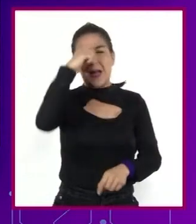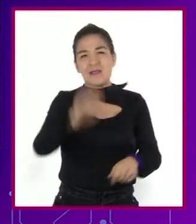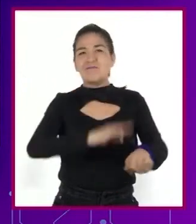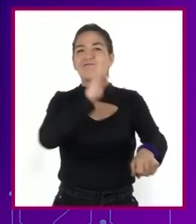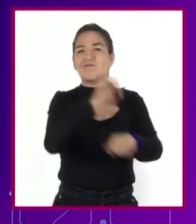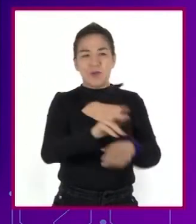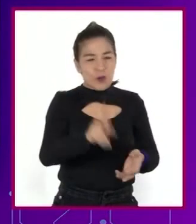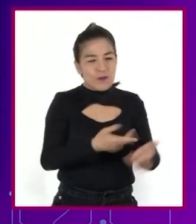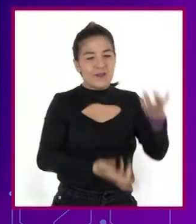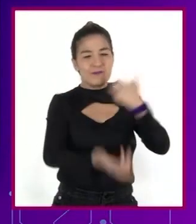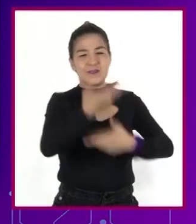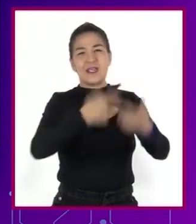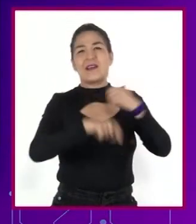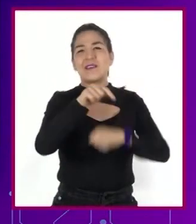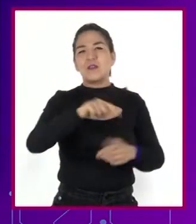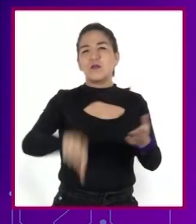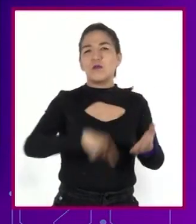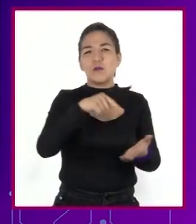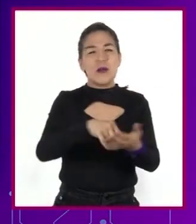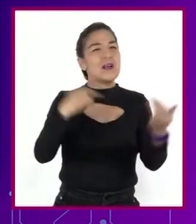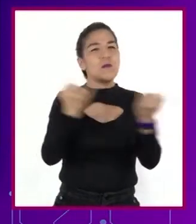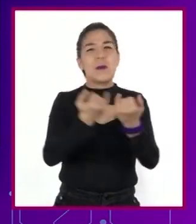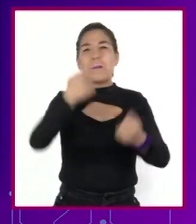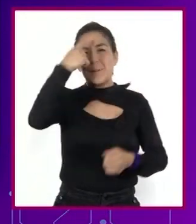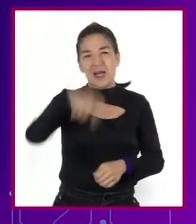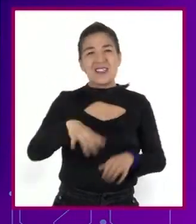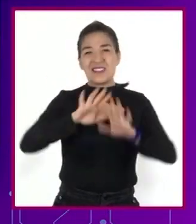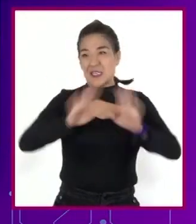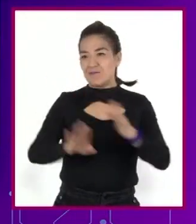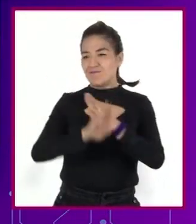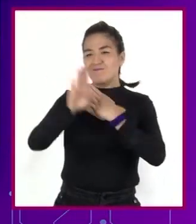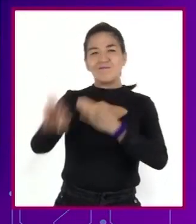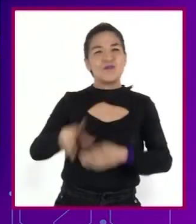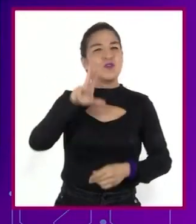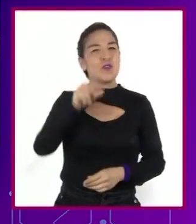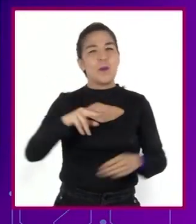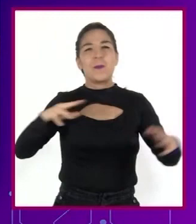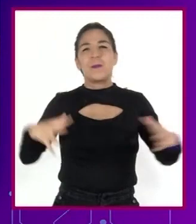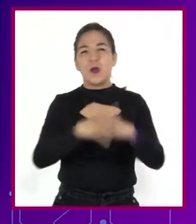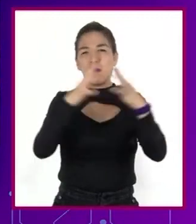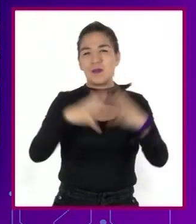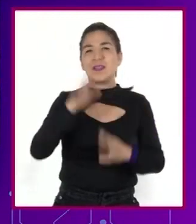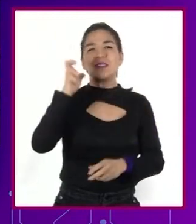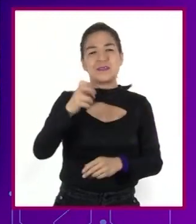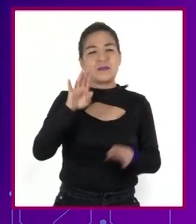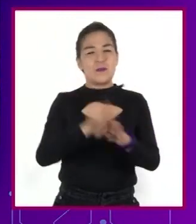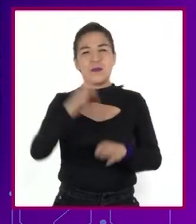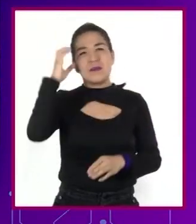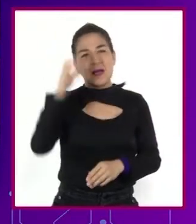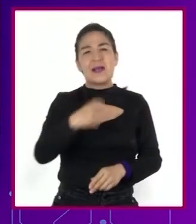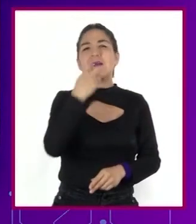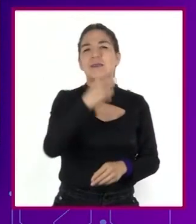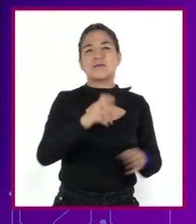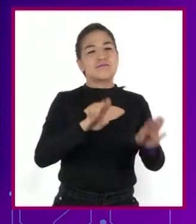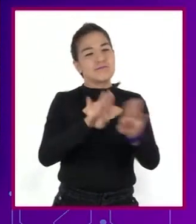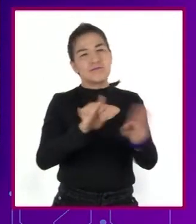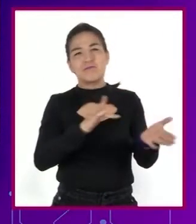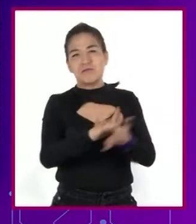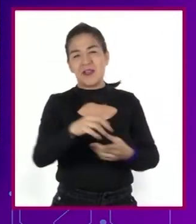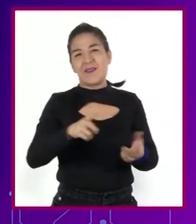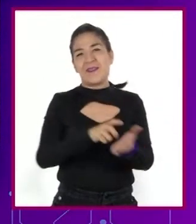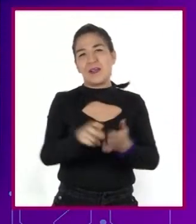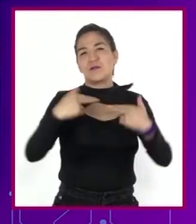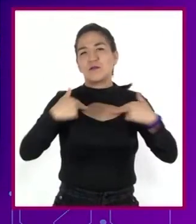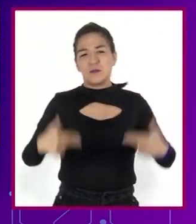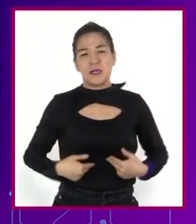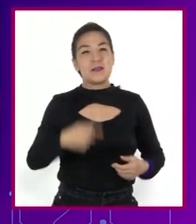de su territorio, así como apostando a la no violencia y los derechos humanos. Por este motivo, le fue otorgado